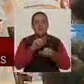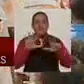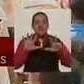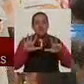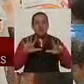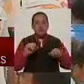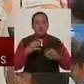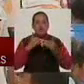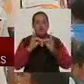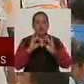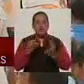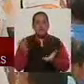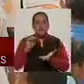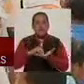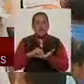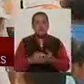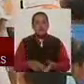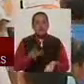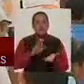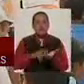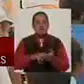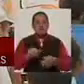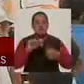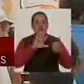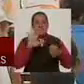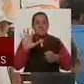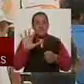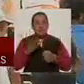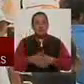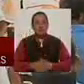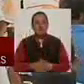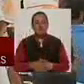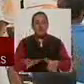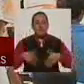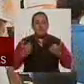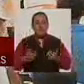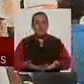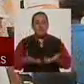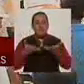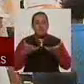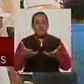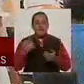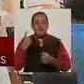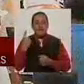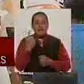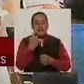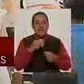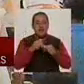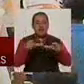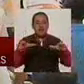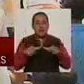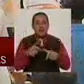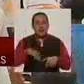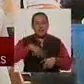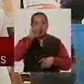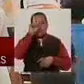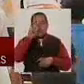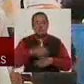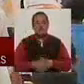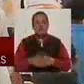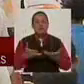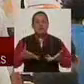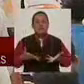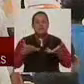Más, como Pensión 65, puedan llegar a cada rincón del país. Reciban